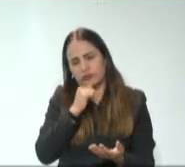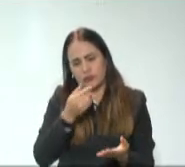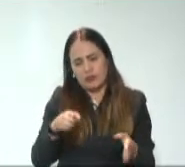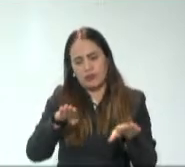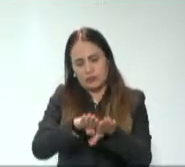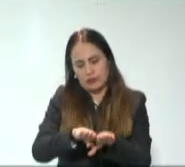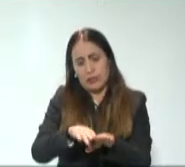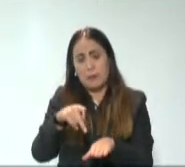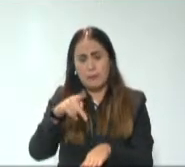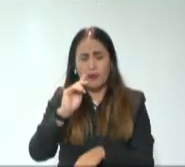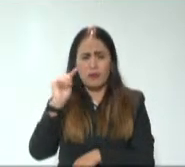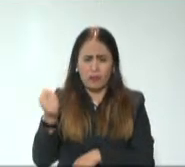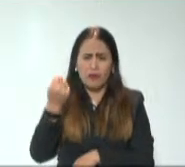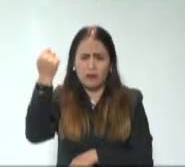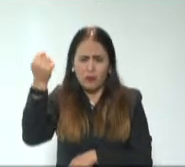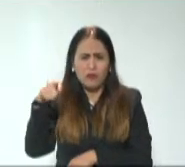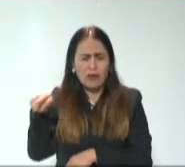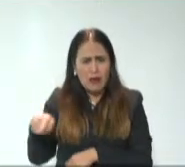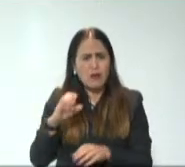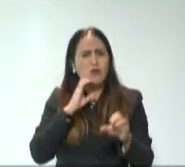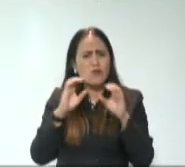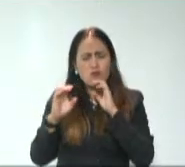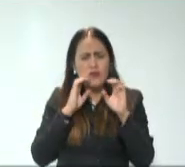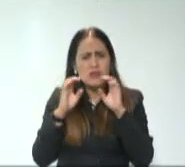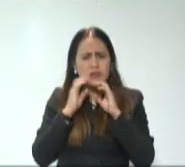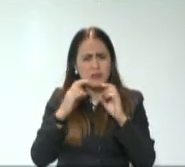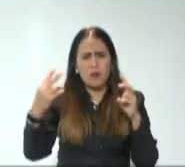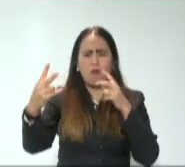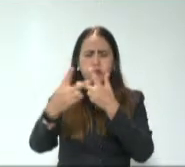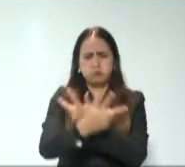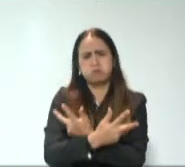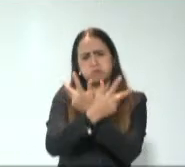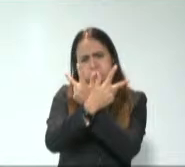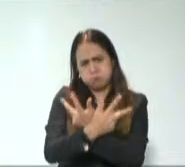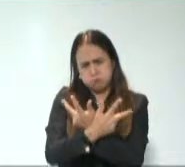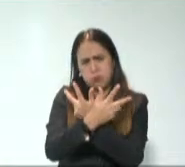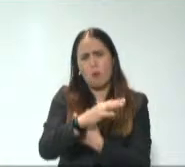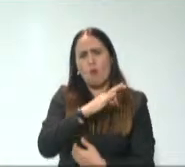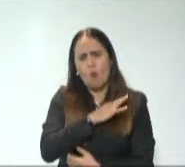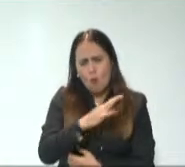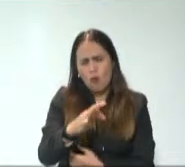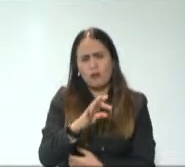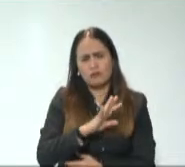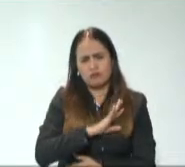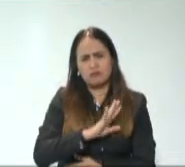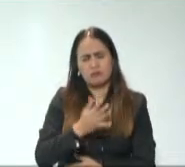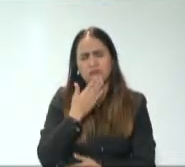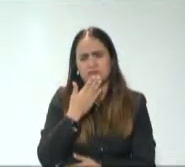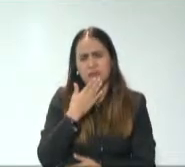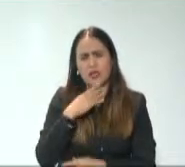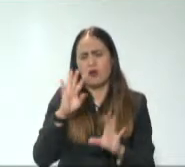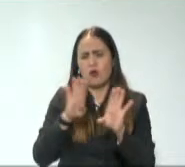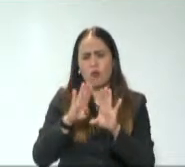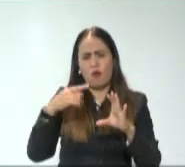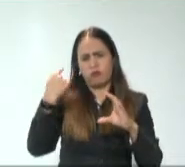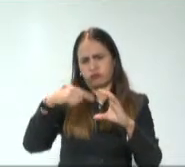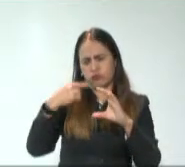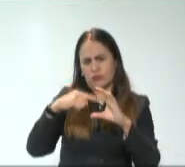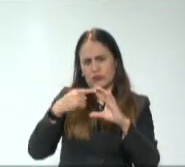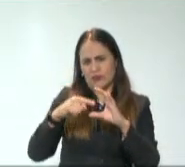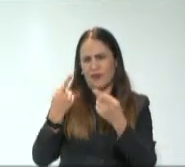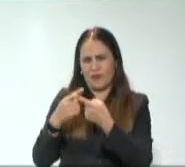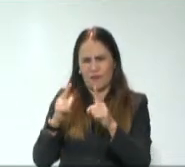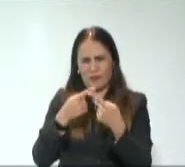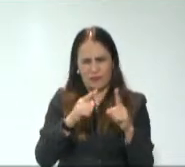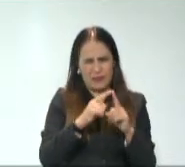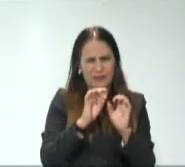ha permitido mantener una comunicación visual y epistolar a través de los correos electrónicos al final